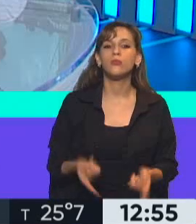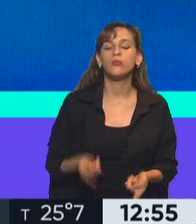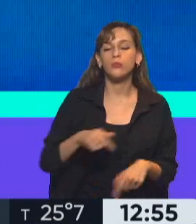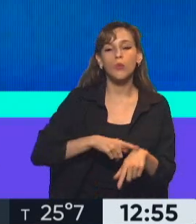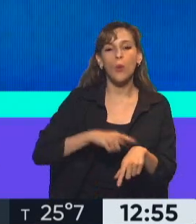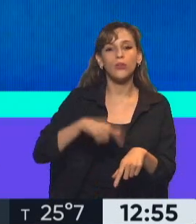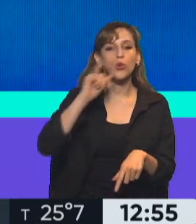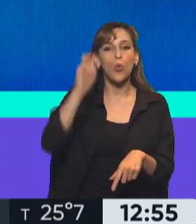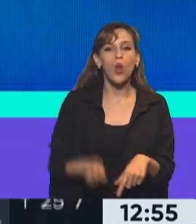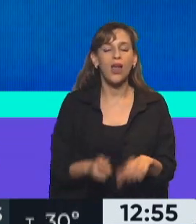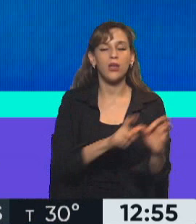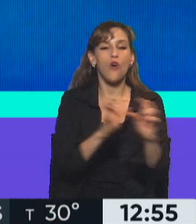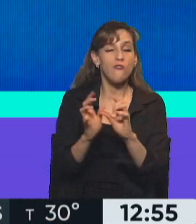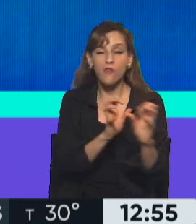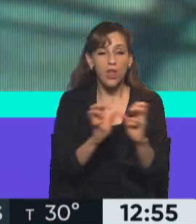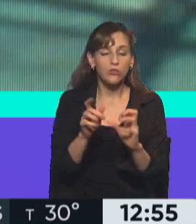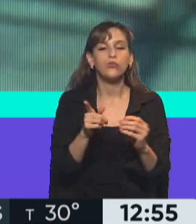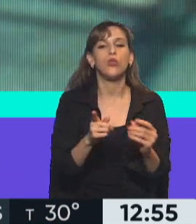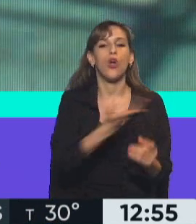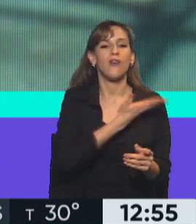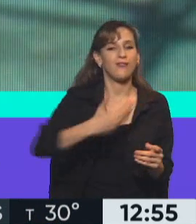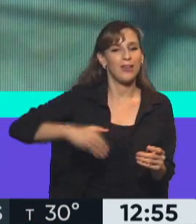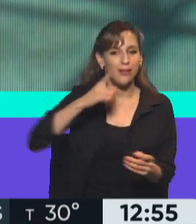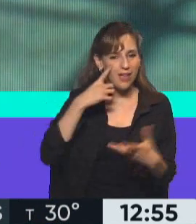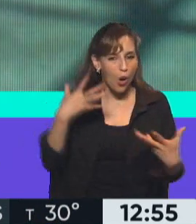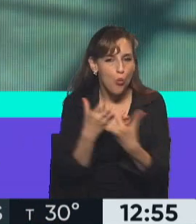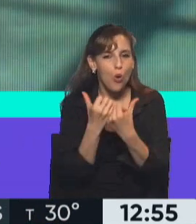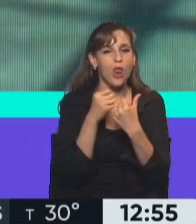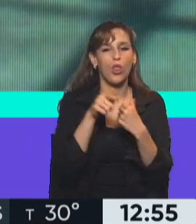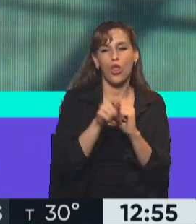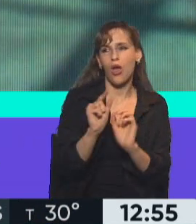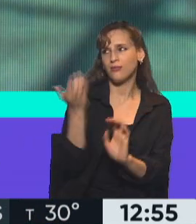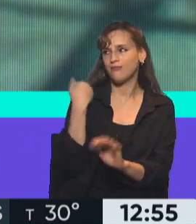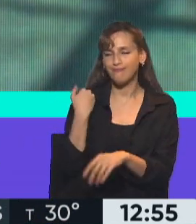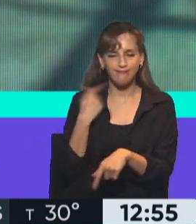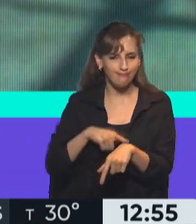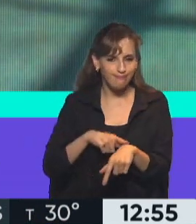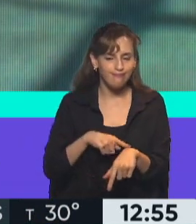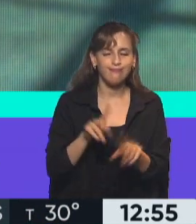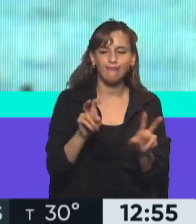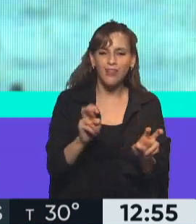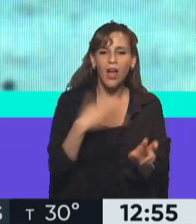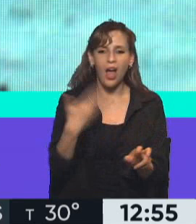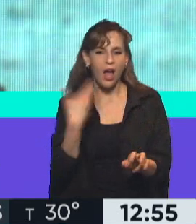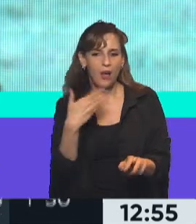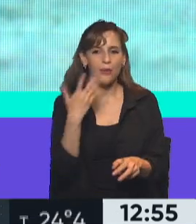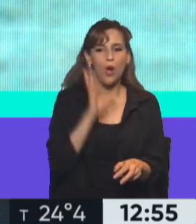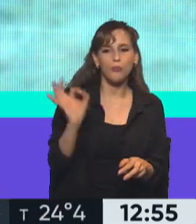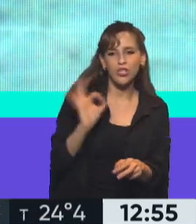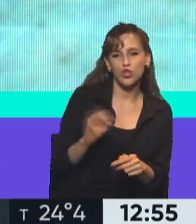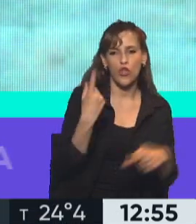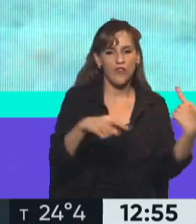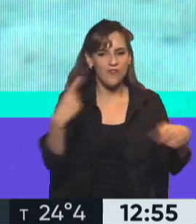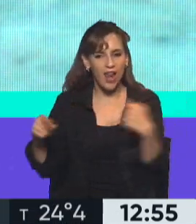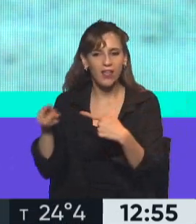conflicto en Ucrania, el acuerdo con el Fondo Monetario Internacional. En las últimas horas ha hablado muchísimo, ha habido diferentes opiniones, si puede